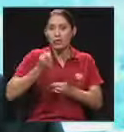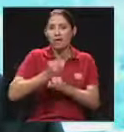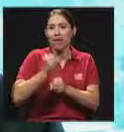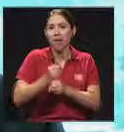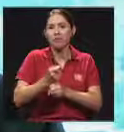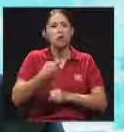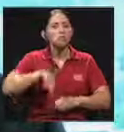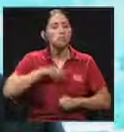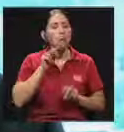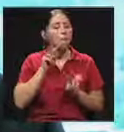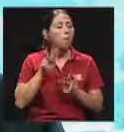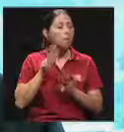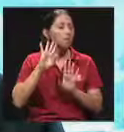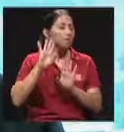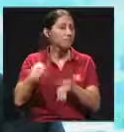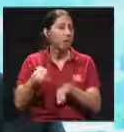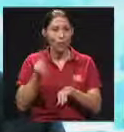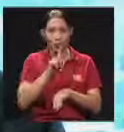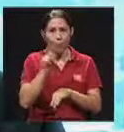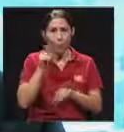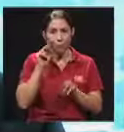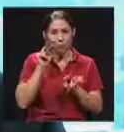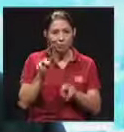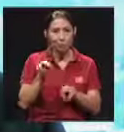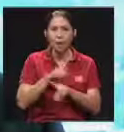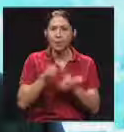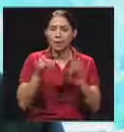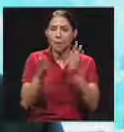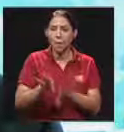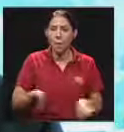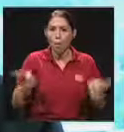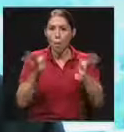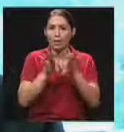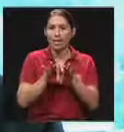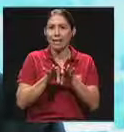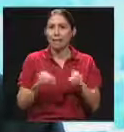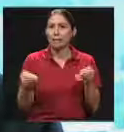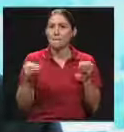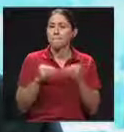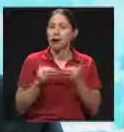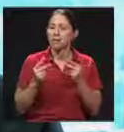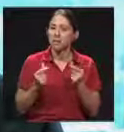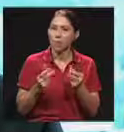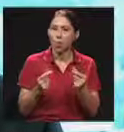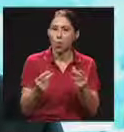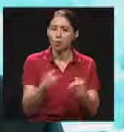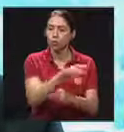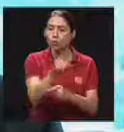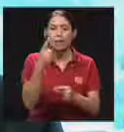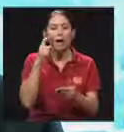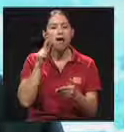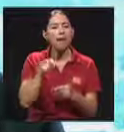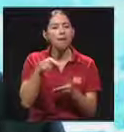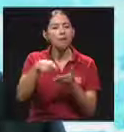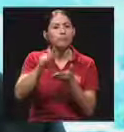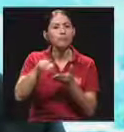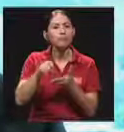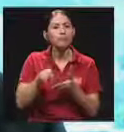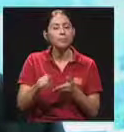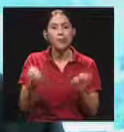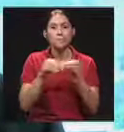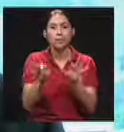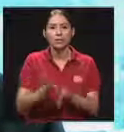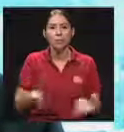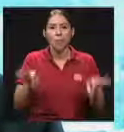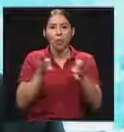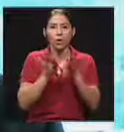laborales nosotros no le ponemos mucha atención a esos detalles, pero es importante y entre más pronto se haga esa verificación, es